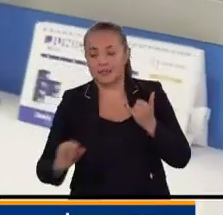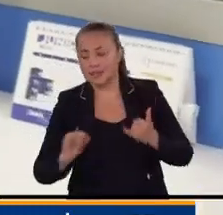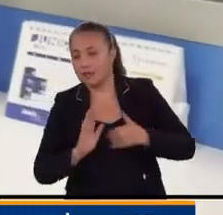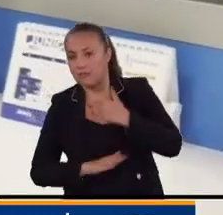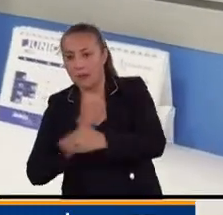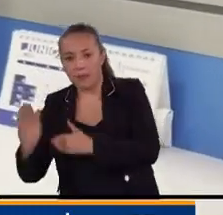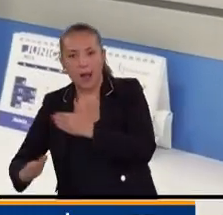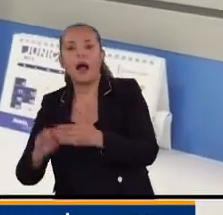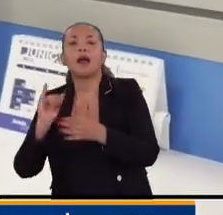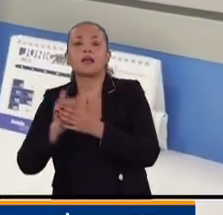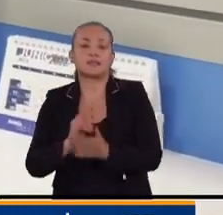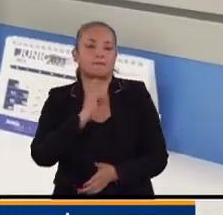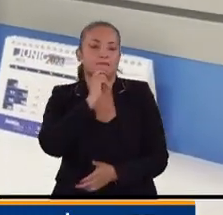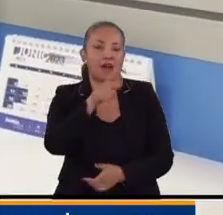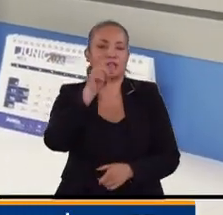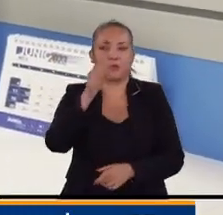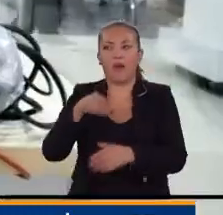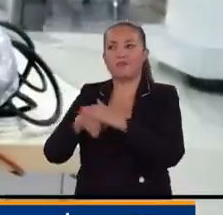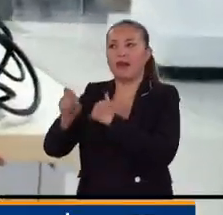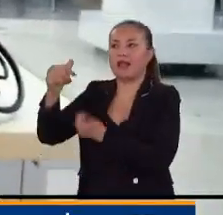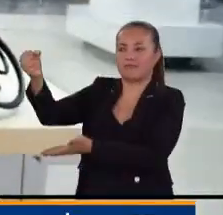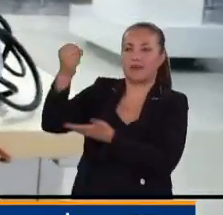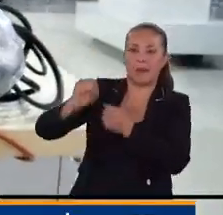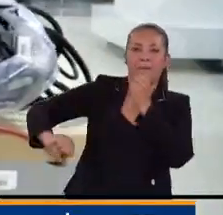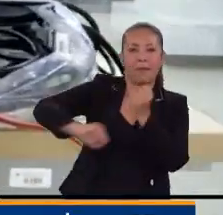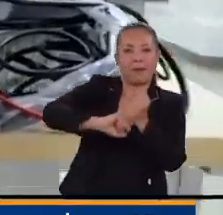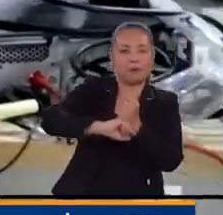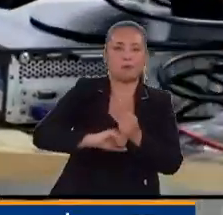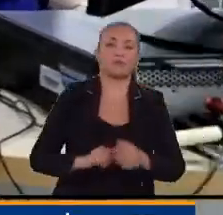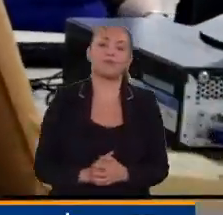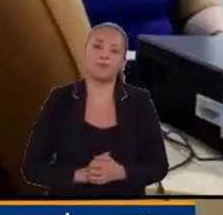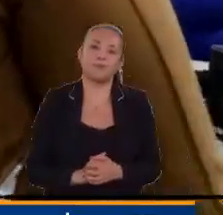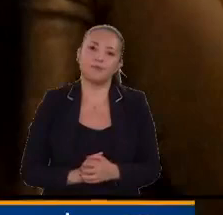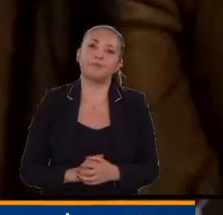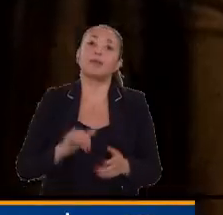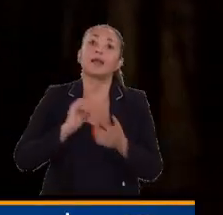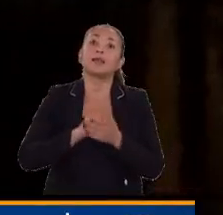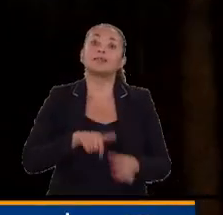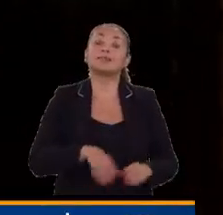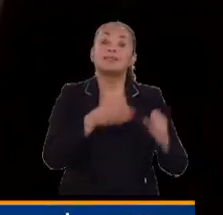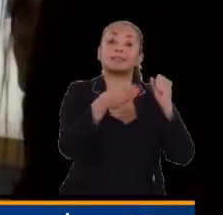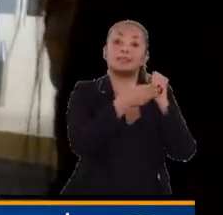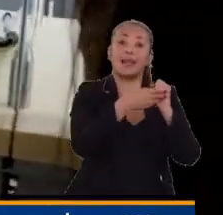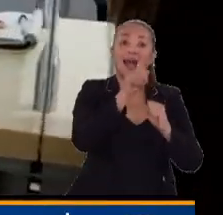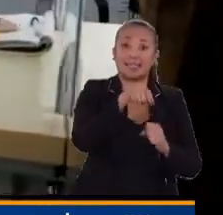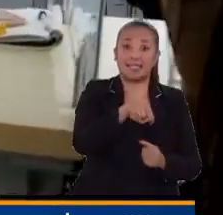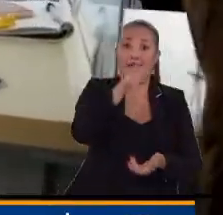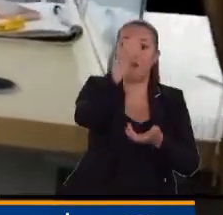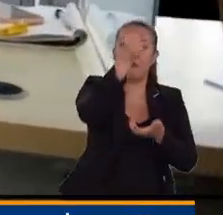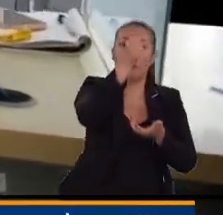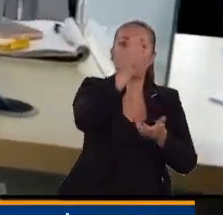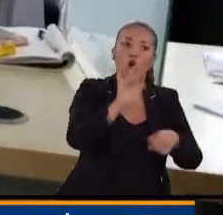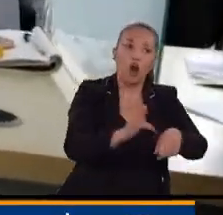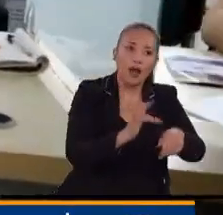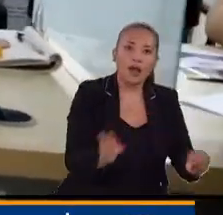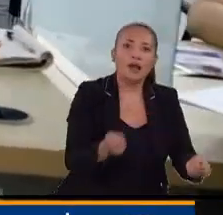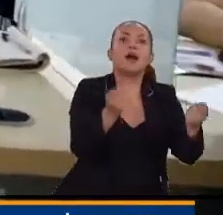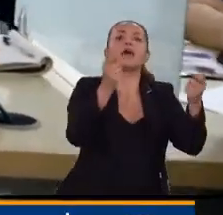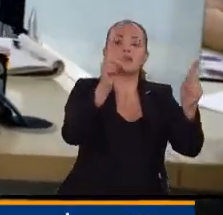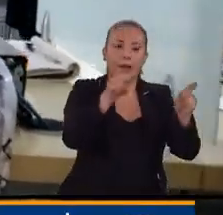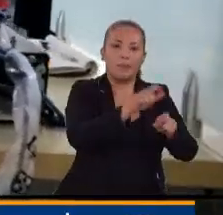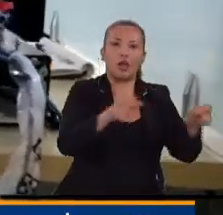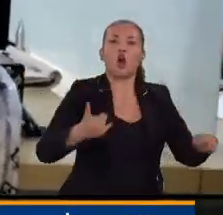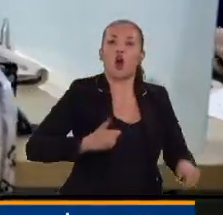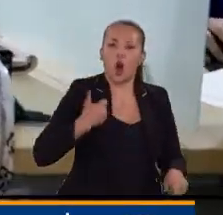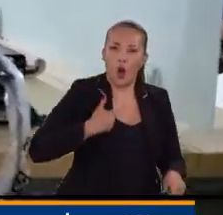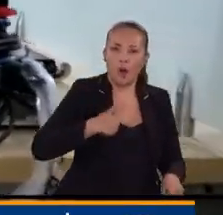proceso y así de fácil podrán acceder a este beneficio. El SENA, a través del Fondo Emprender, también está entregando incentivos a jóvenes emprendedores